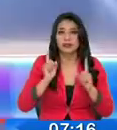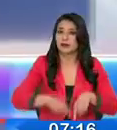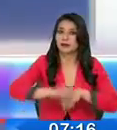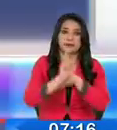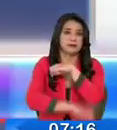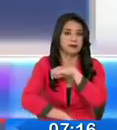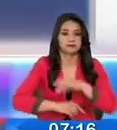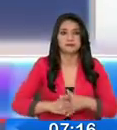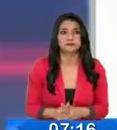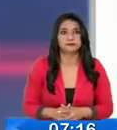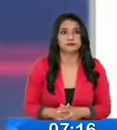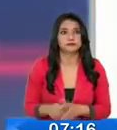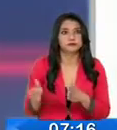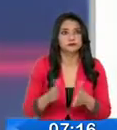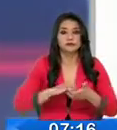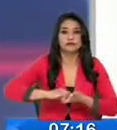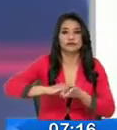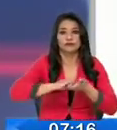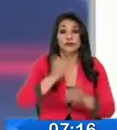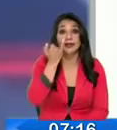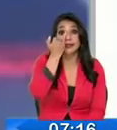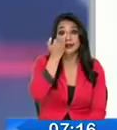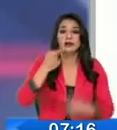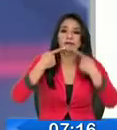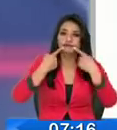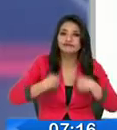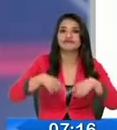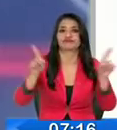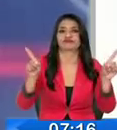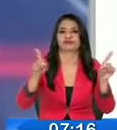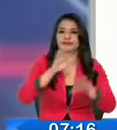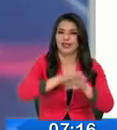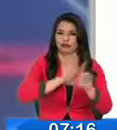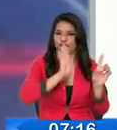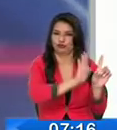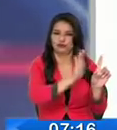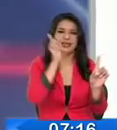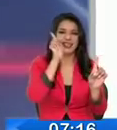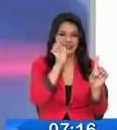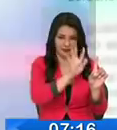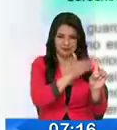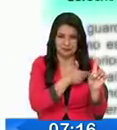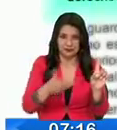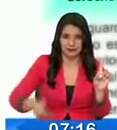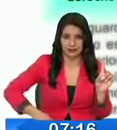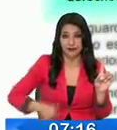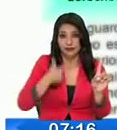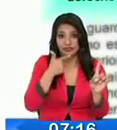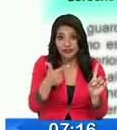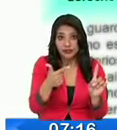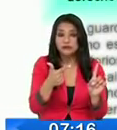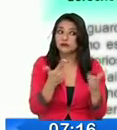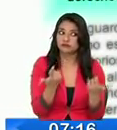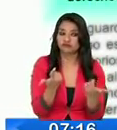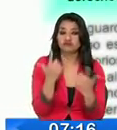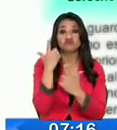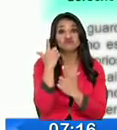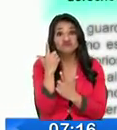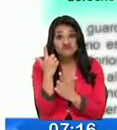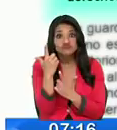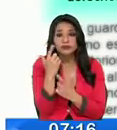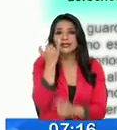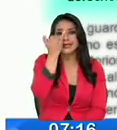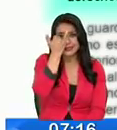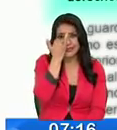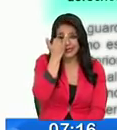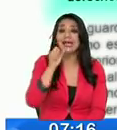justicia. De su parte, la CONAIE, a través de un comunicado en relación a las declaraciones de su presidente, expresó que la Guardia Indígena nace de nuestro derecho